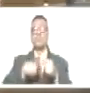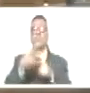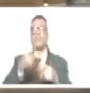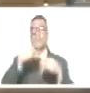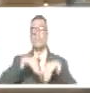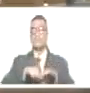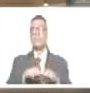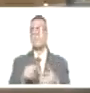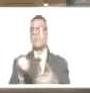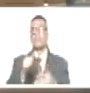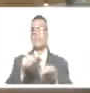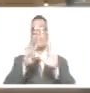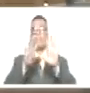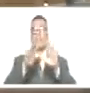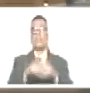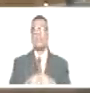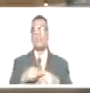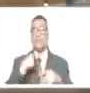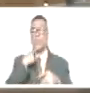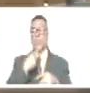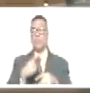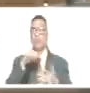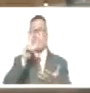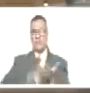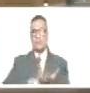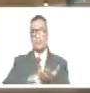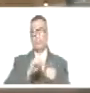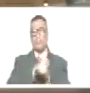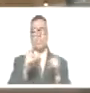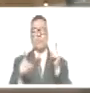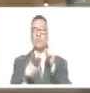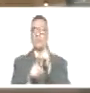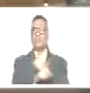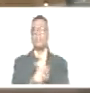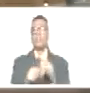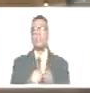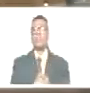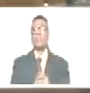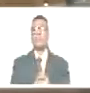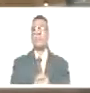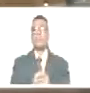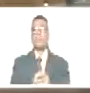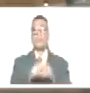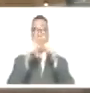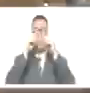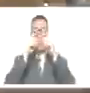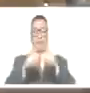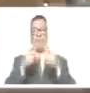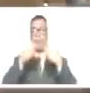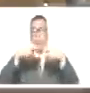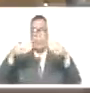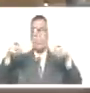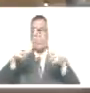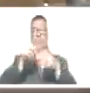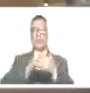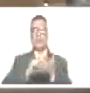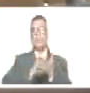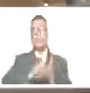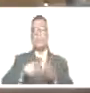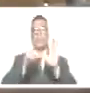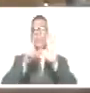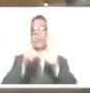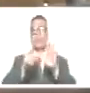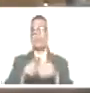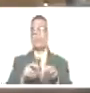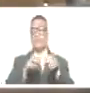Décimo noveno, se sugiere aprobar sin modificación la denominación del epígrafe del artículo 6, quedando redactado